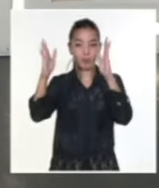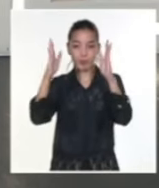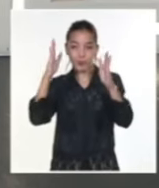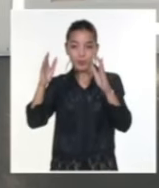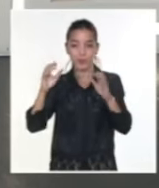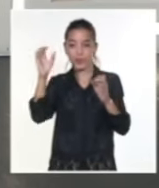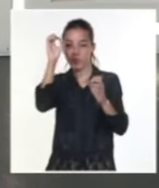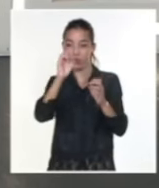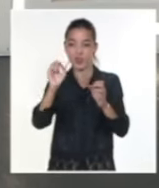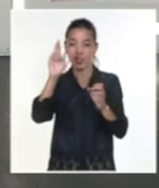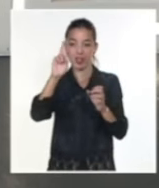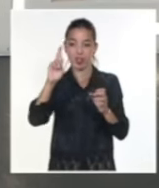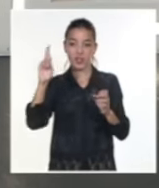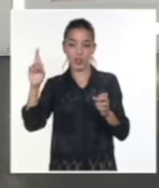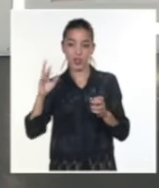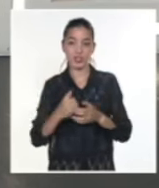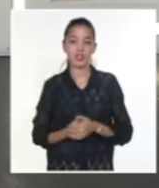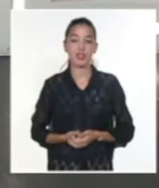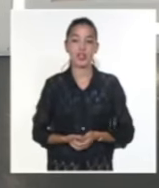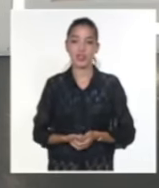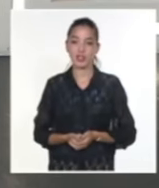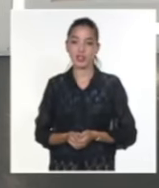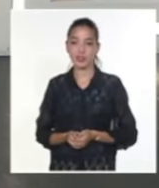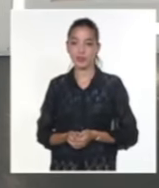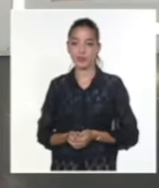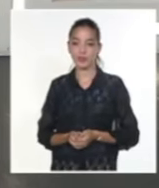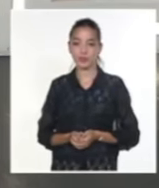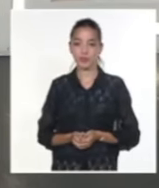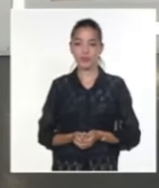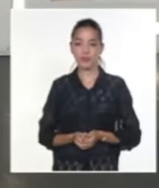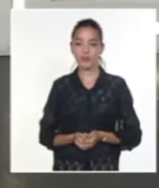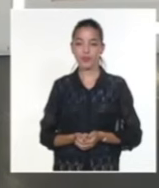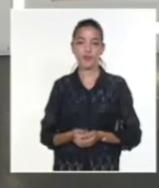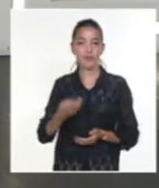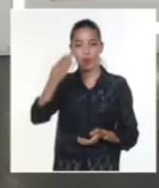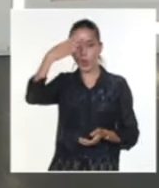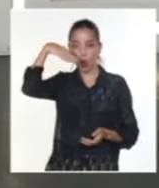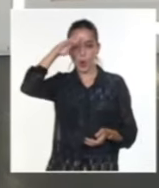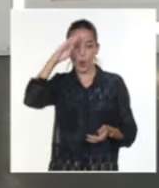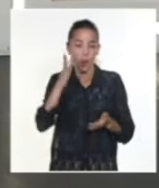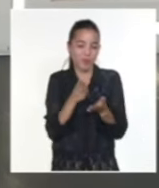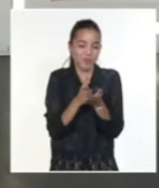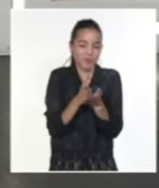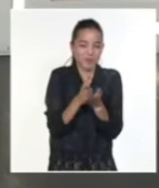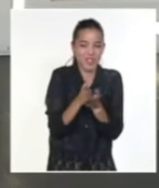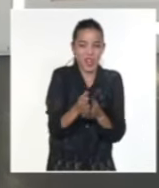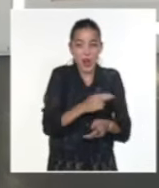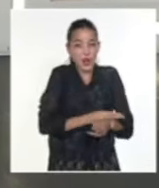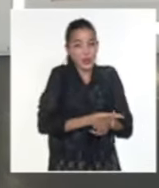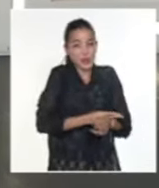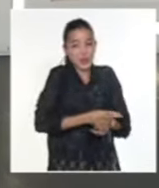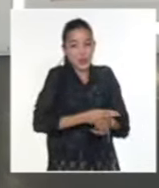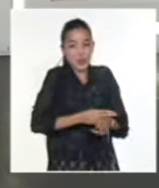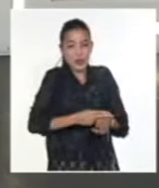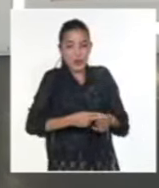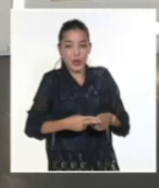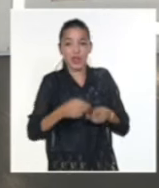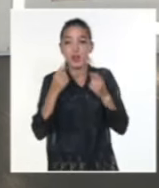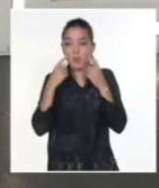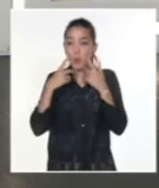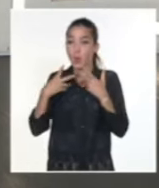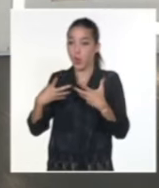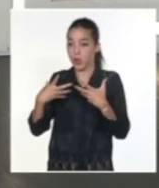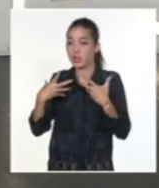luchas de Fidel. De su mano, Cuba ha vivido momentos trascendentales de la historia nacional. En su 93